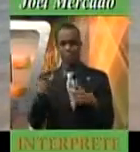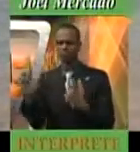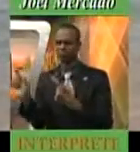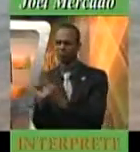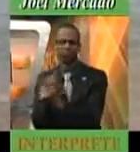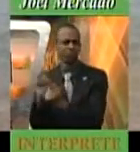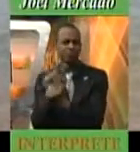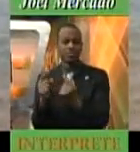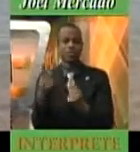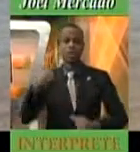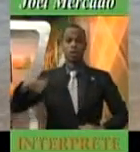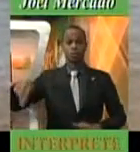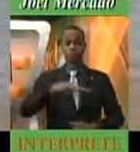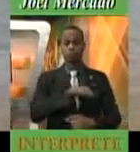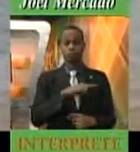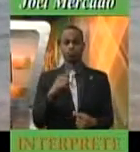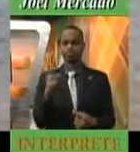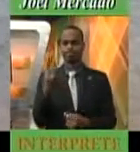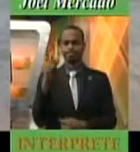sea, nosotros solo,